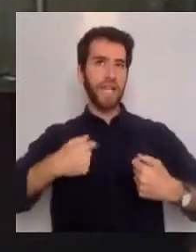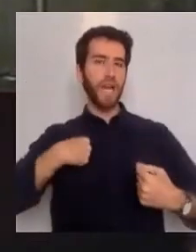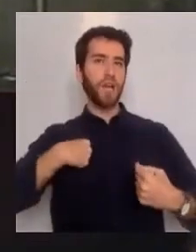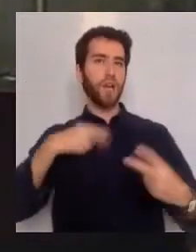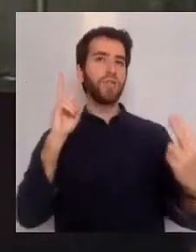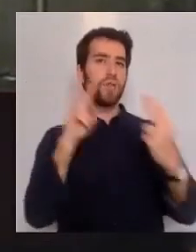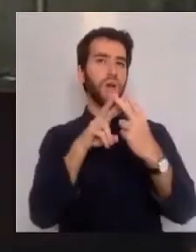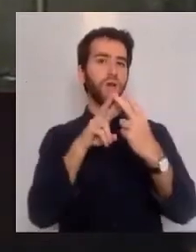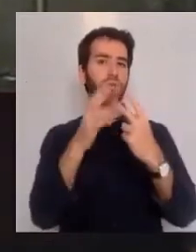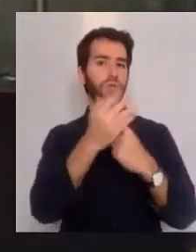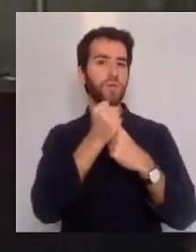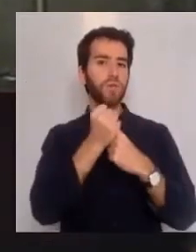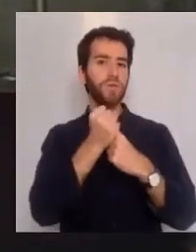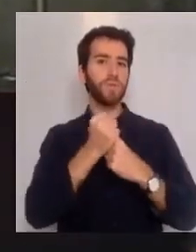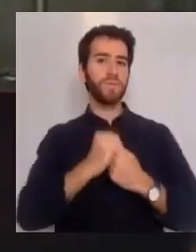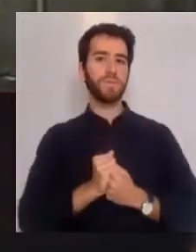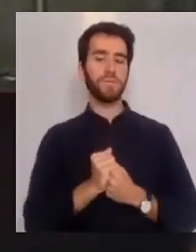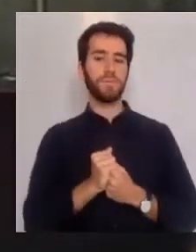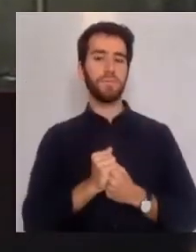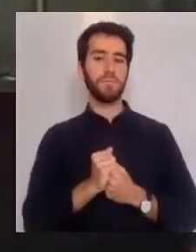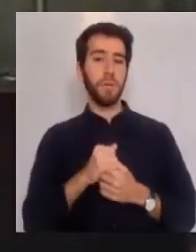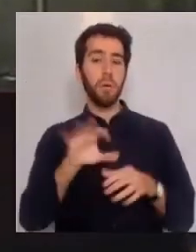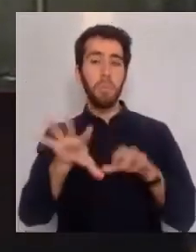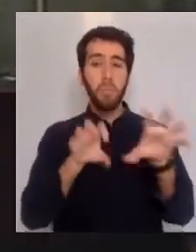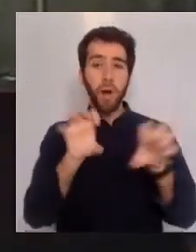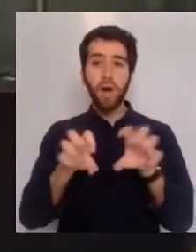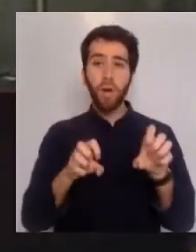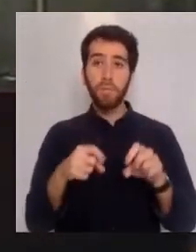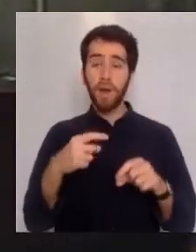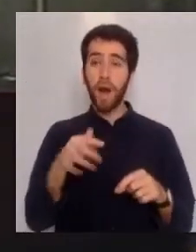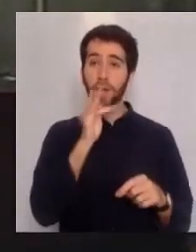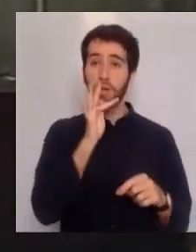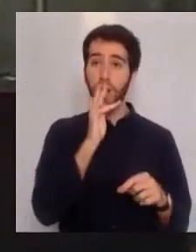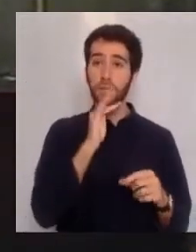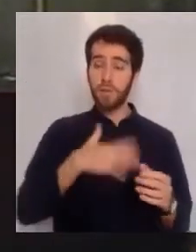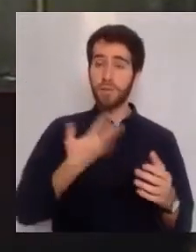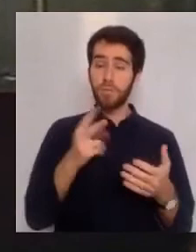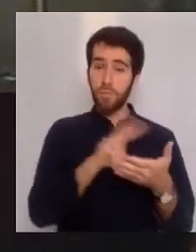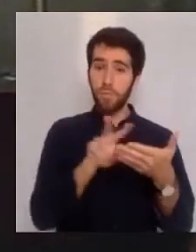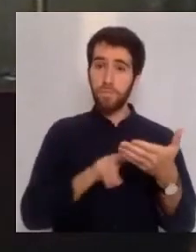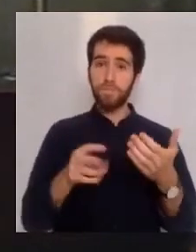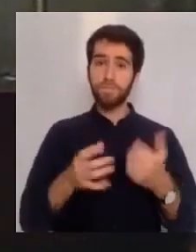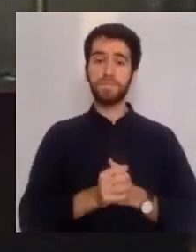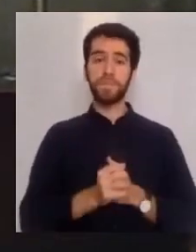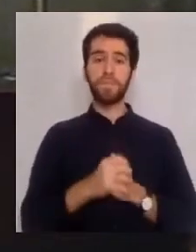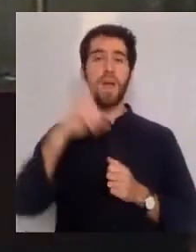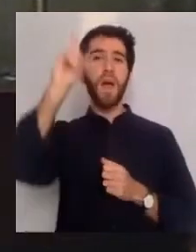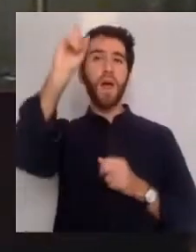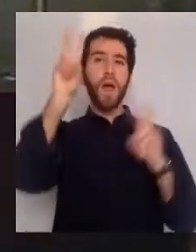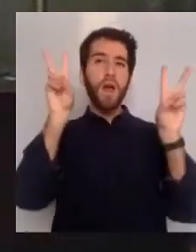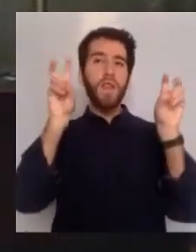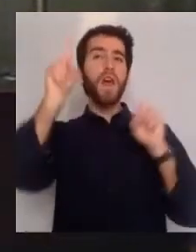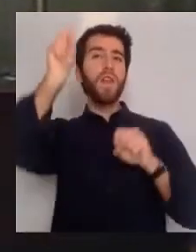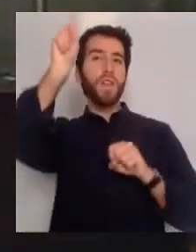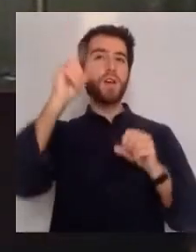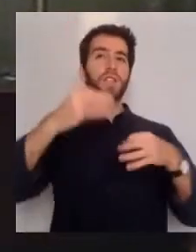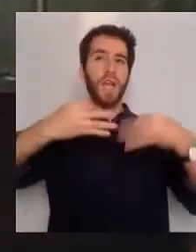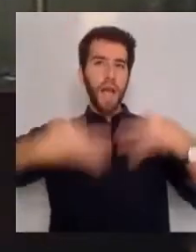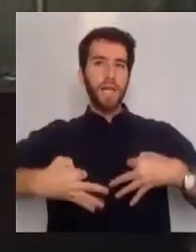Lo podemos encontrar ese libro en las librerías. Existe todavía, se puede leer. «Dios existe, yo lo